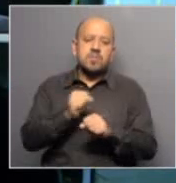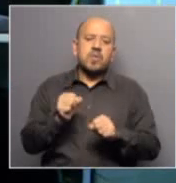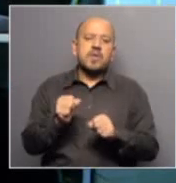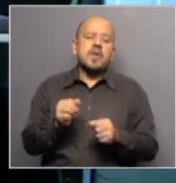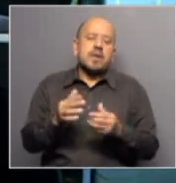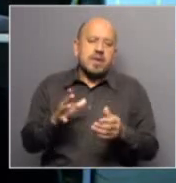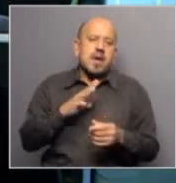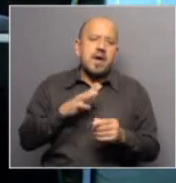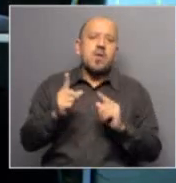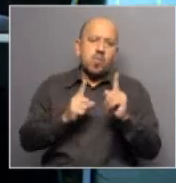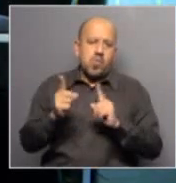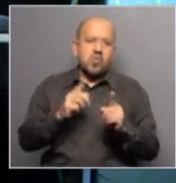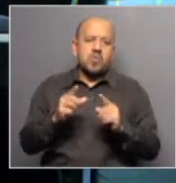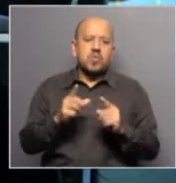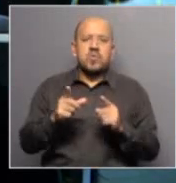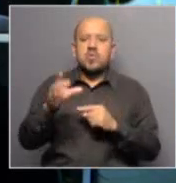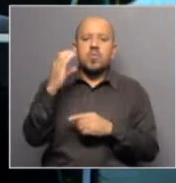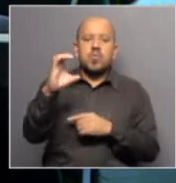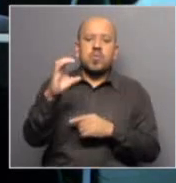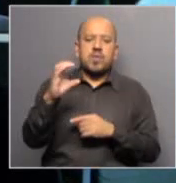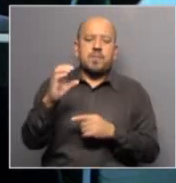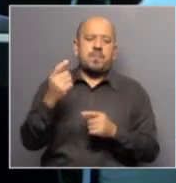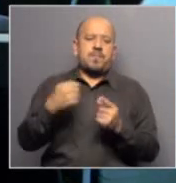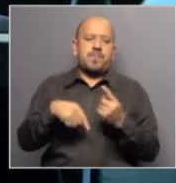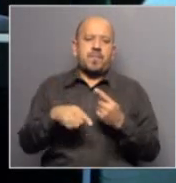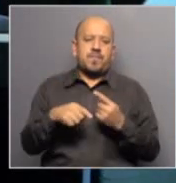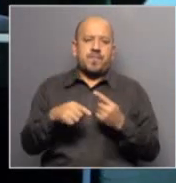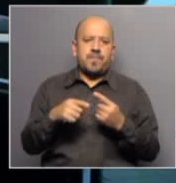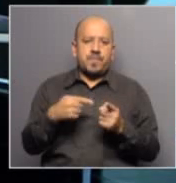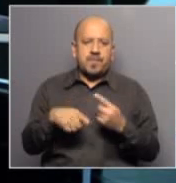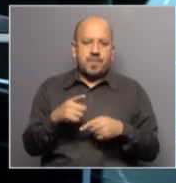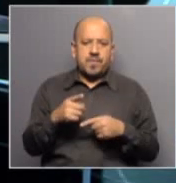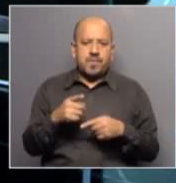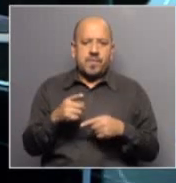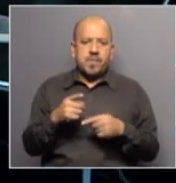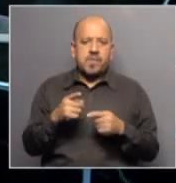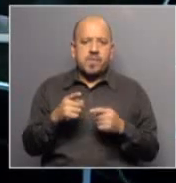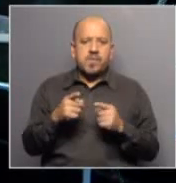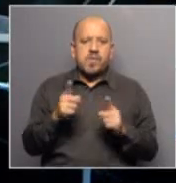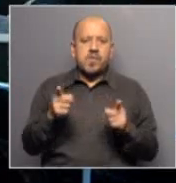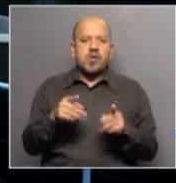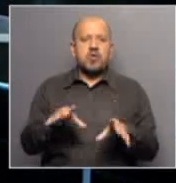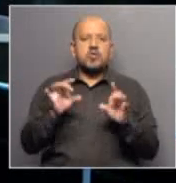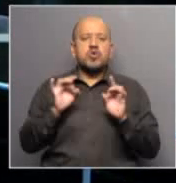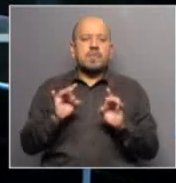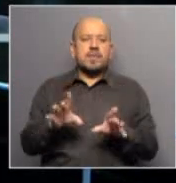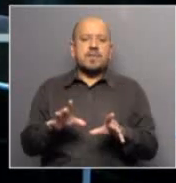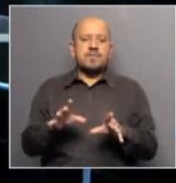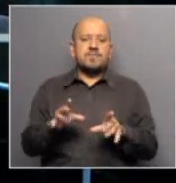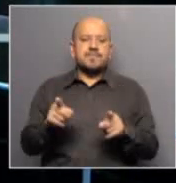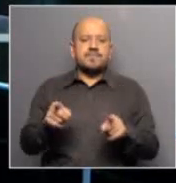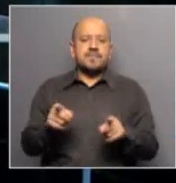ilícitos en los clubes, en las cosas. Ahora, no solamente está creando zozobra en